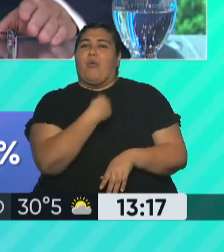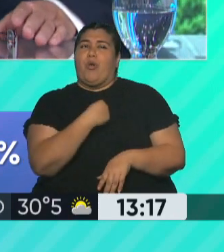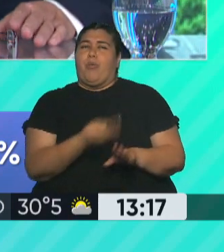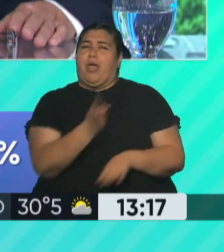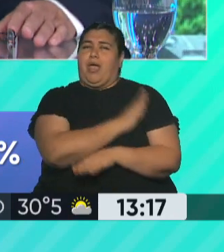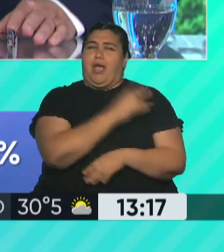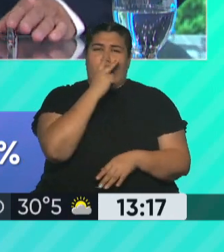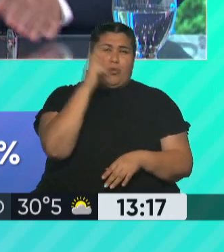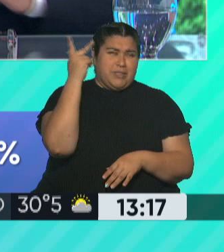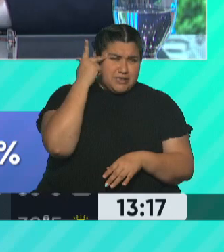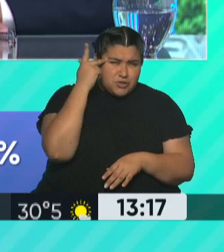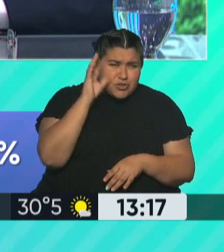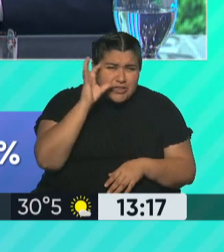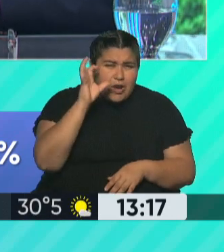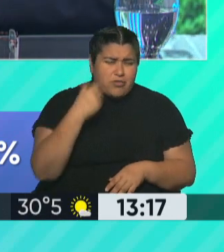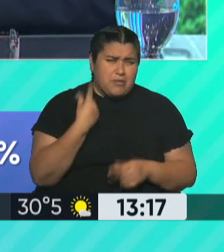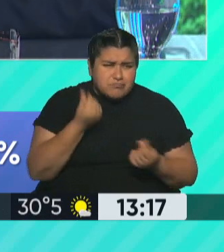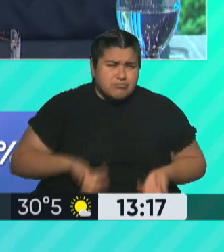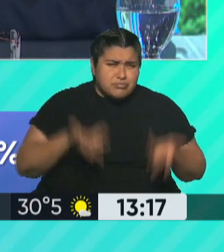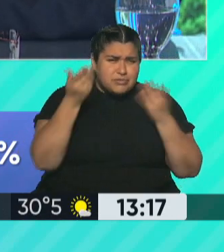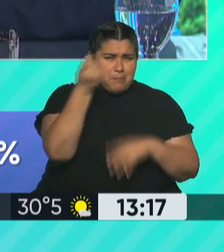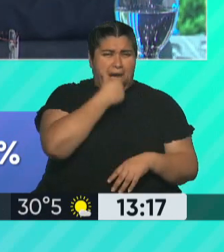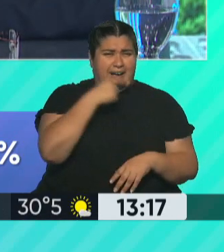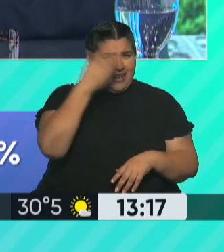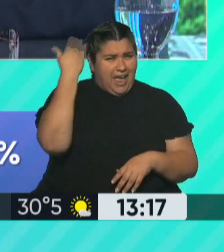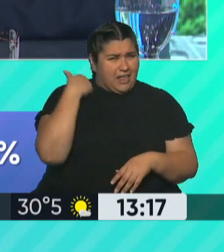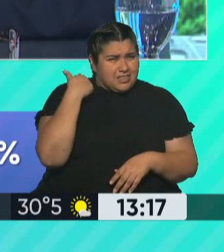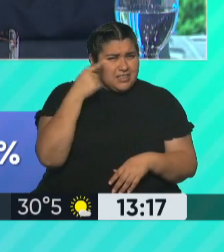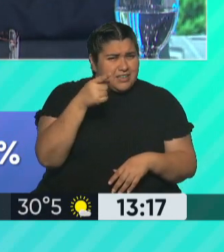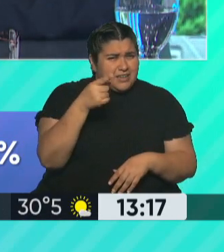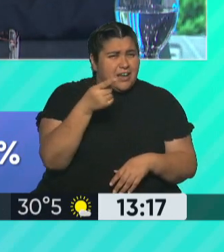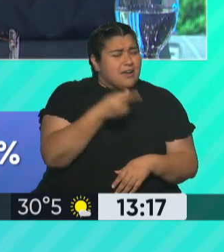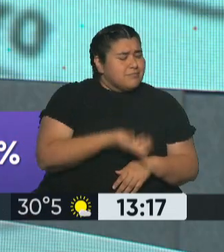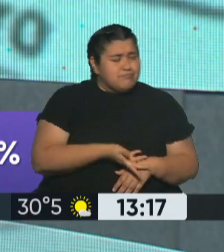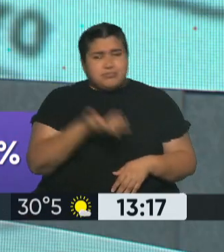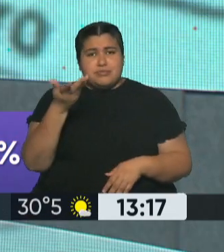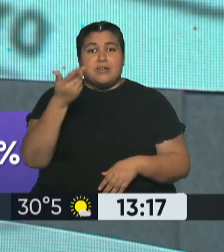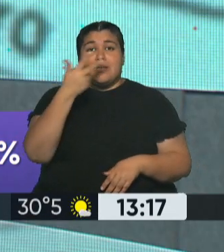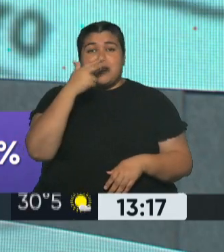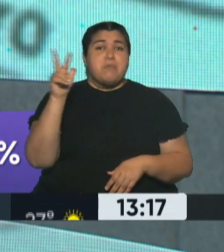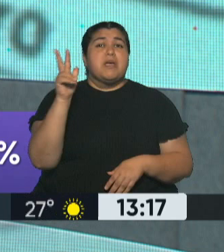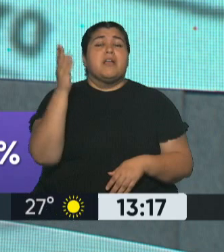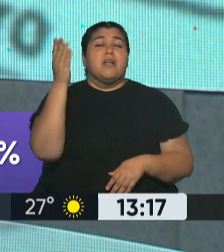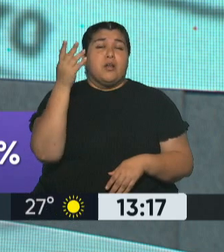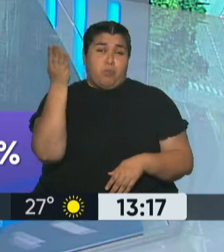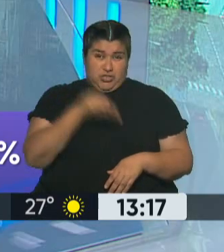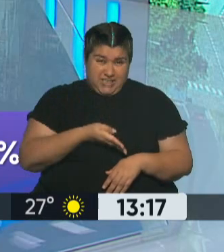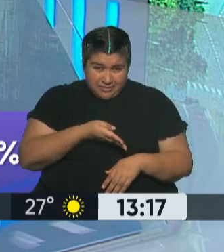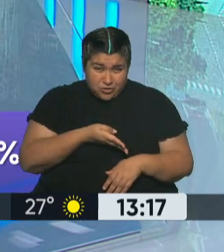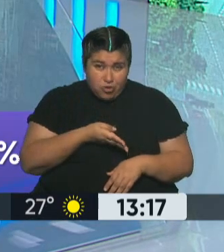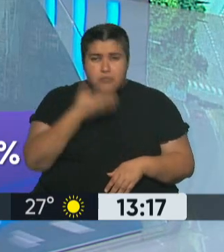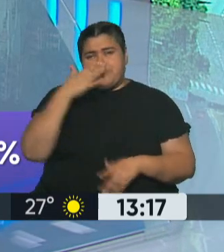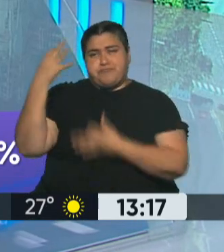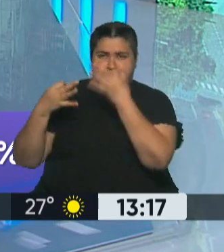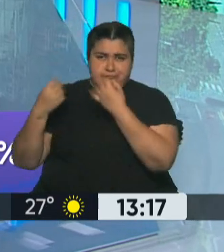2018 después te acordas el tarifazo de Mauricio macri que fue hasta de un 3000 que llegó a la justicia y demás bueno con el